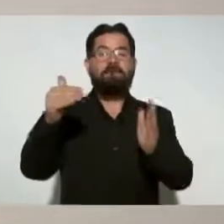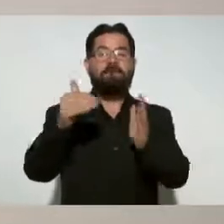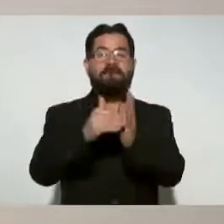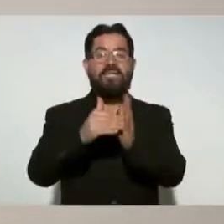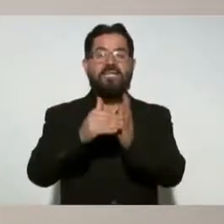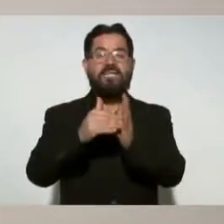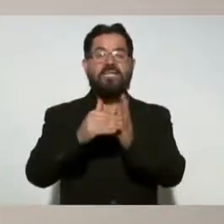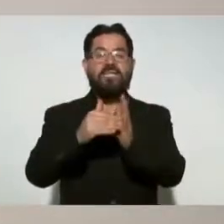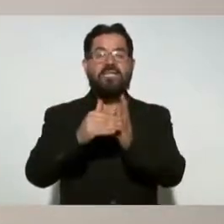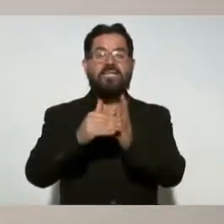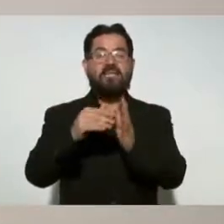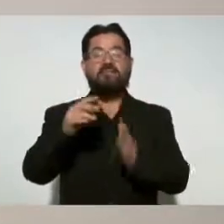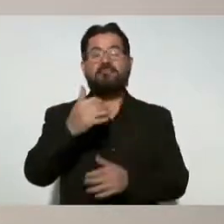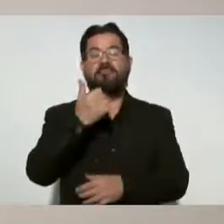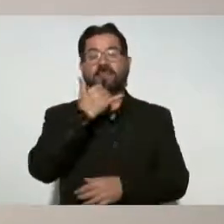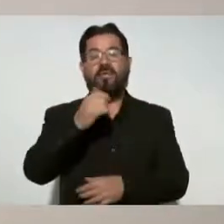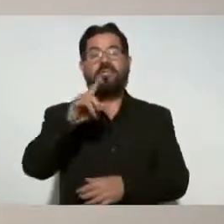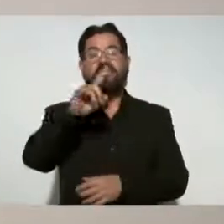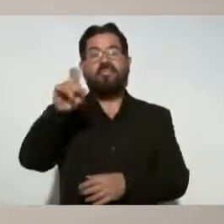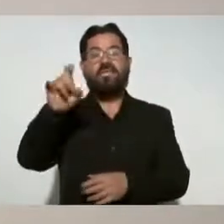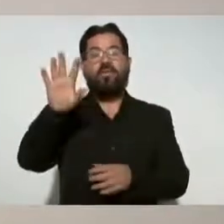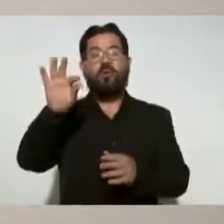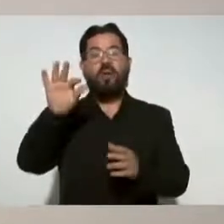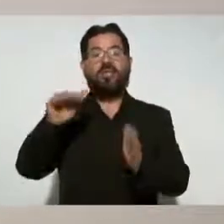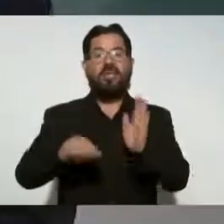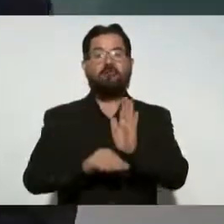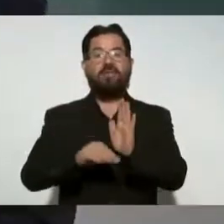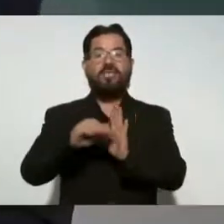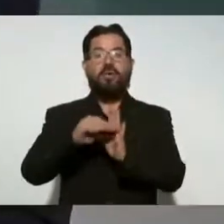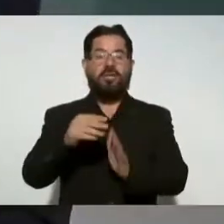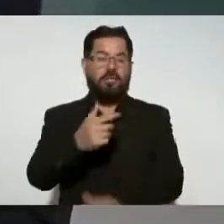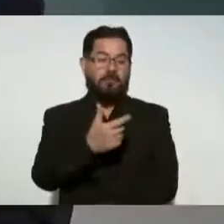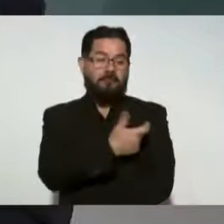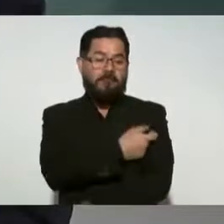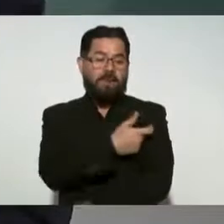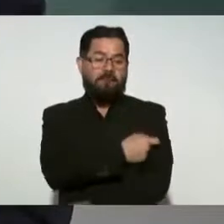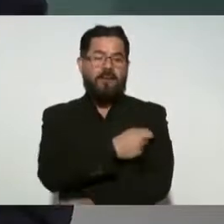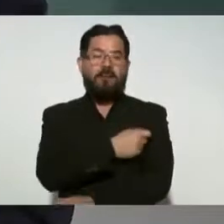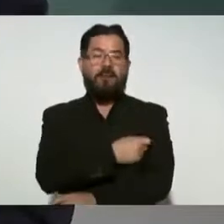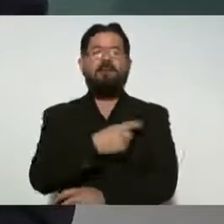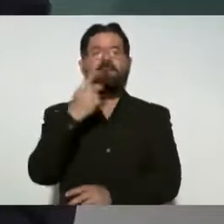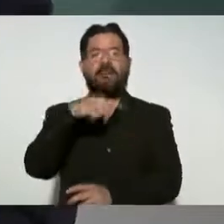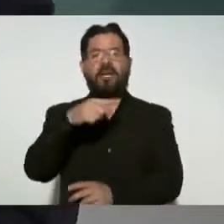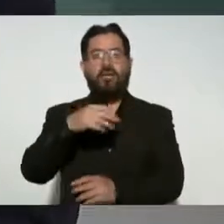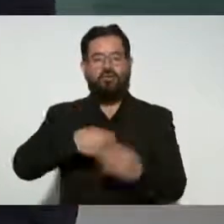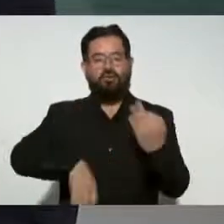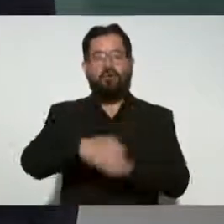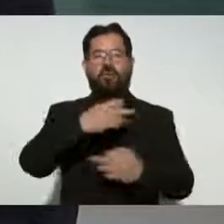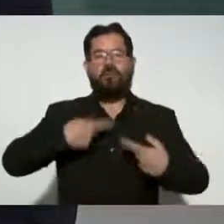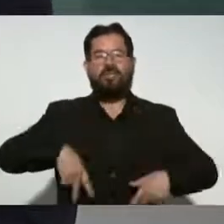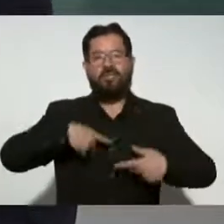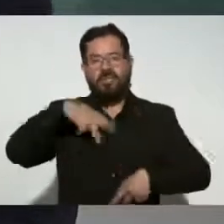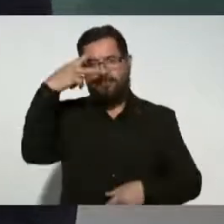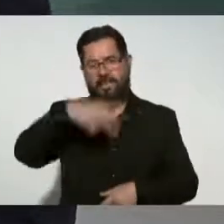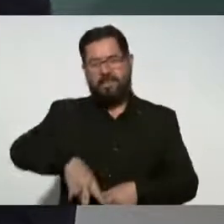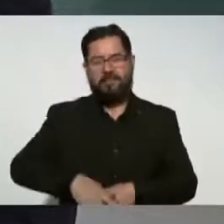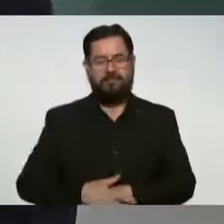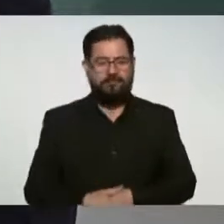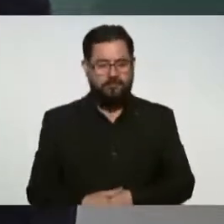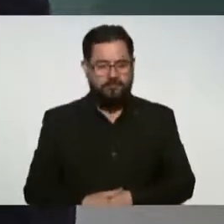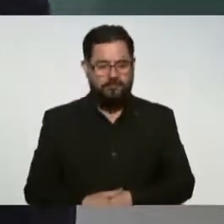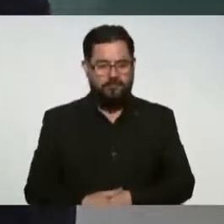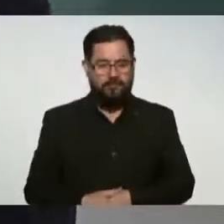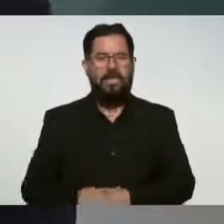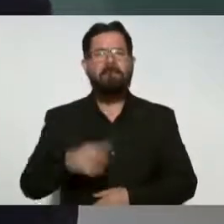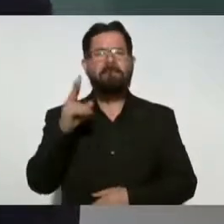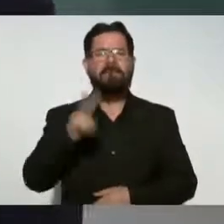140 millones de dosis para vacunar a todos los mexicanos. Me da mucho gusto que aquí